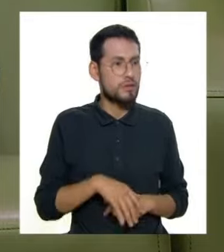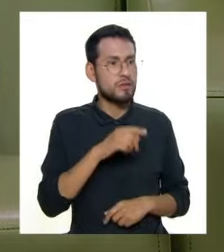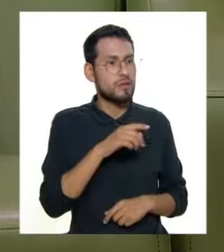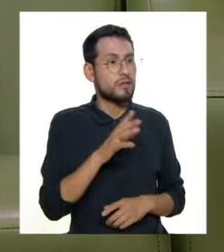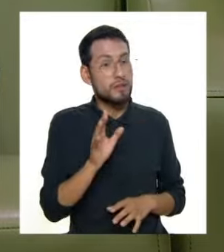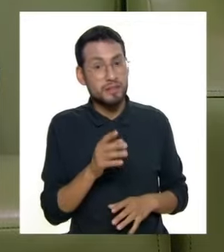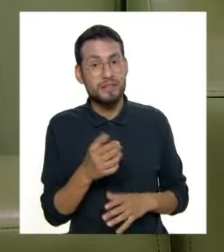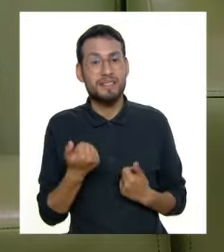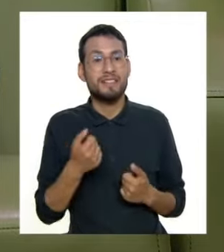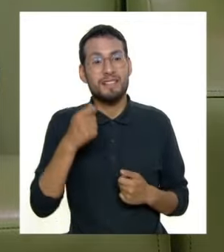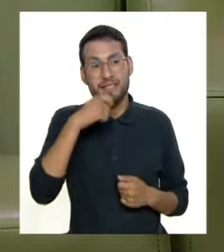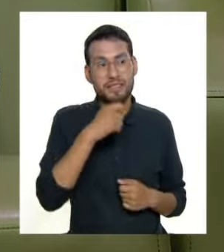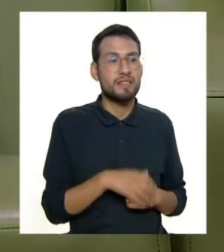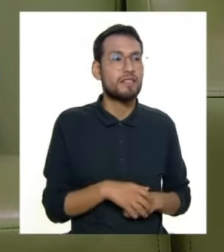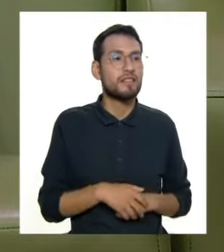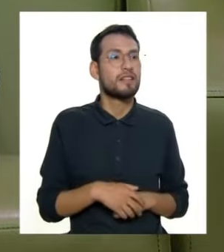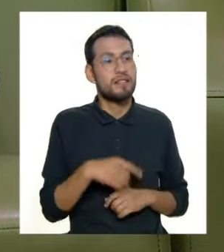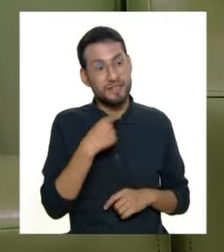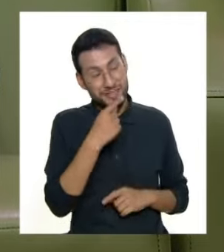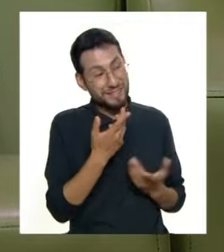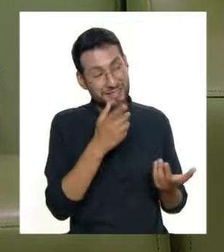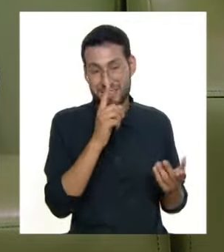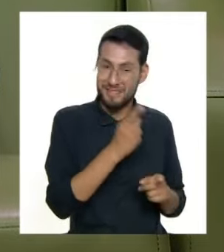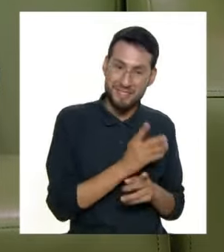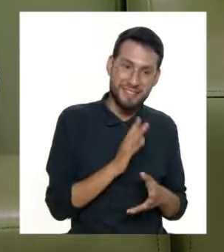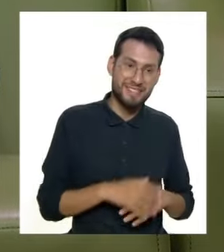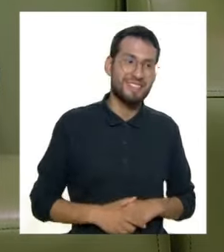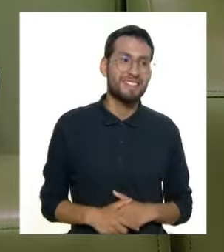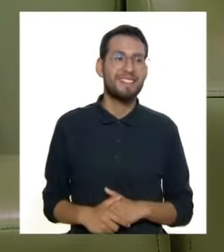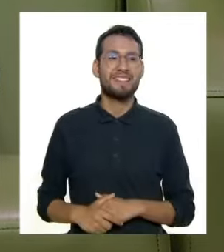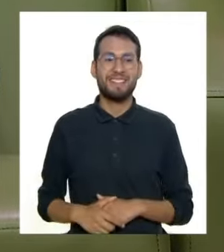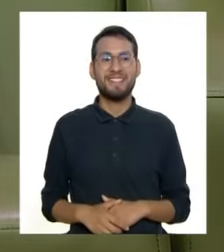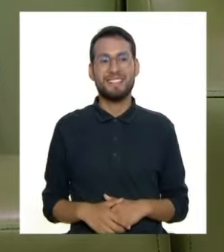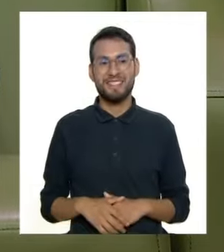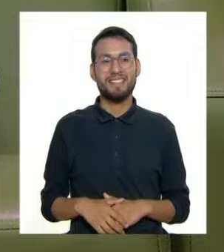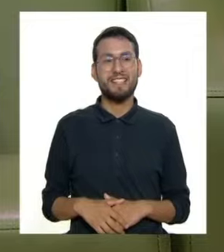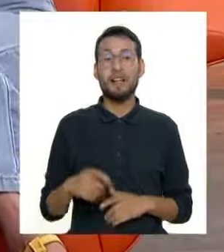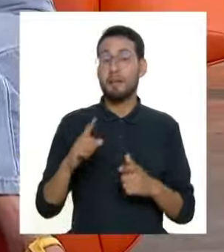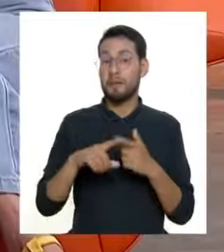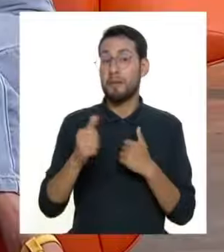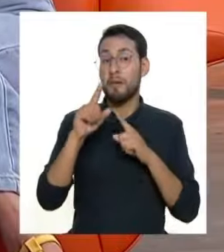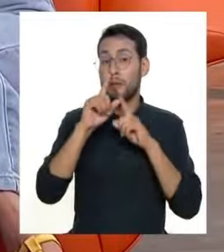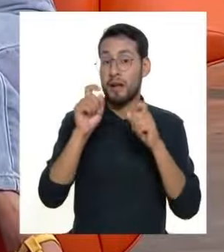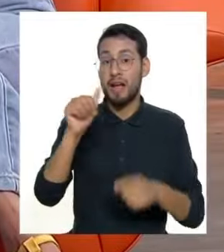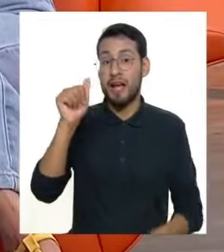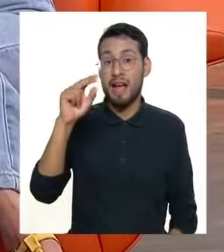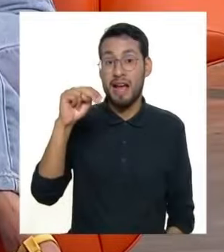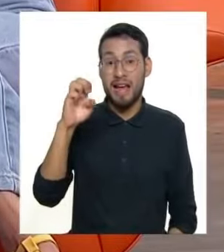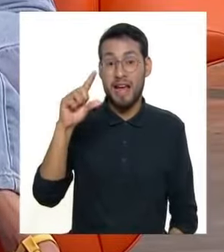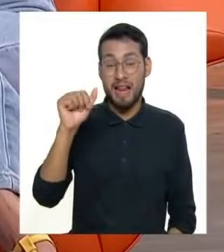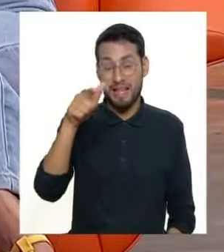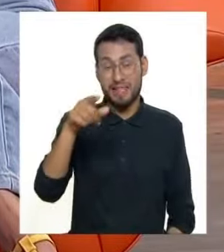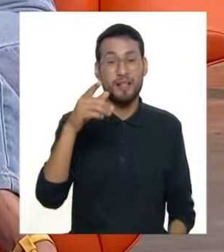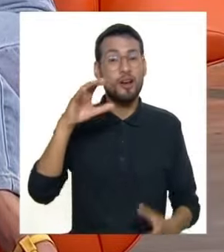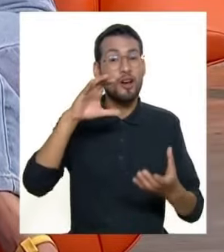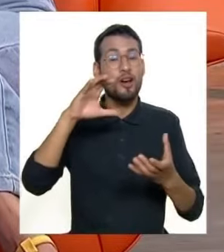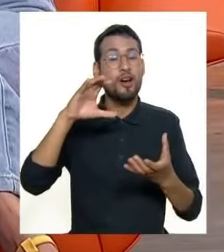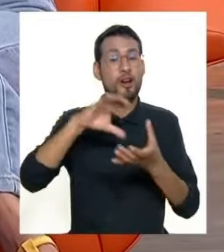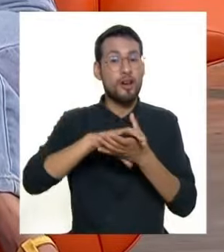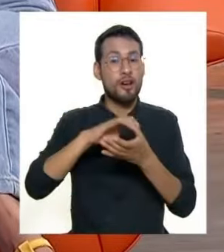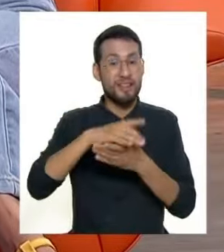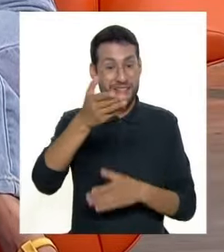sí. No lo quería decir, pero... pero lo hacen mal, lo confirmó. Pero tenemos una pregunta más de Ángela que nos está llamando de Chorrillos. Hola, Ángela,